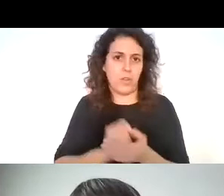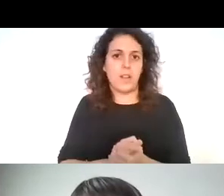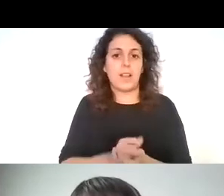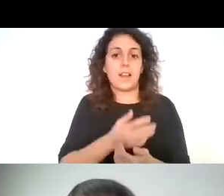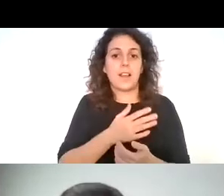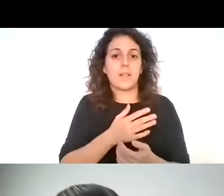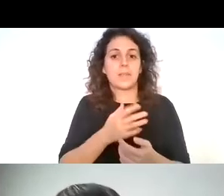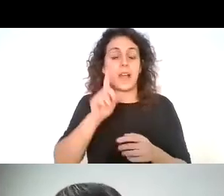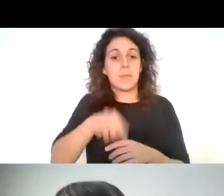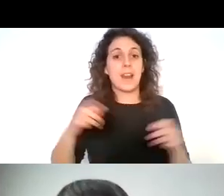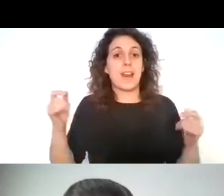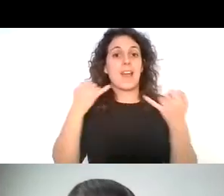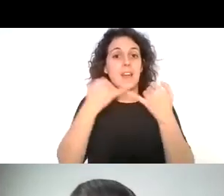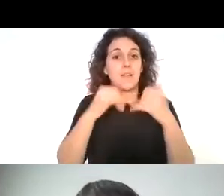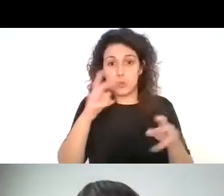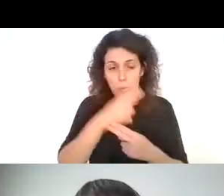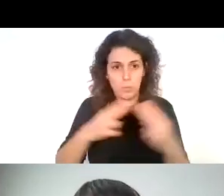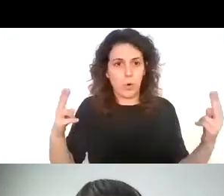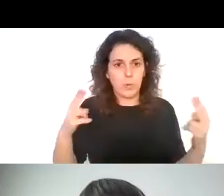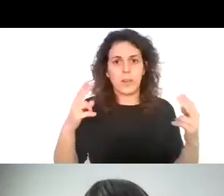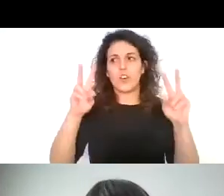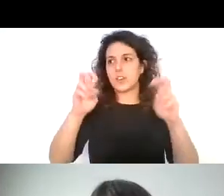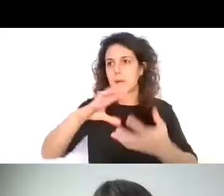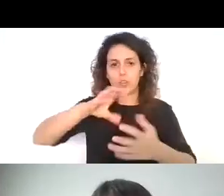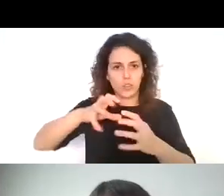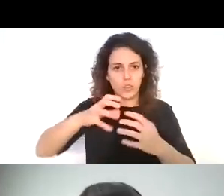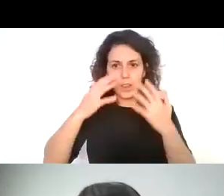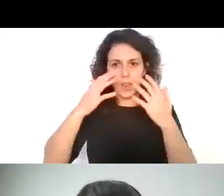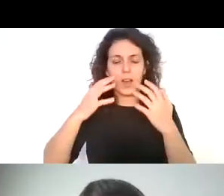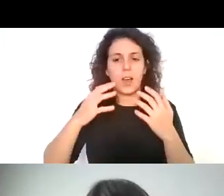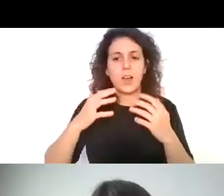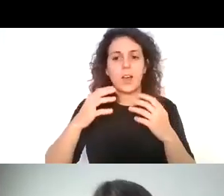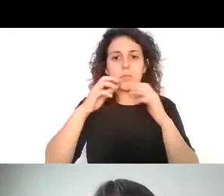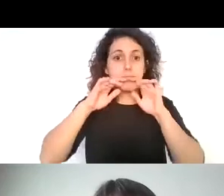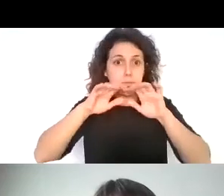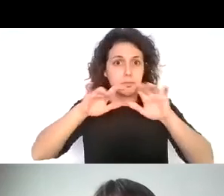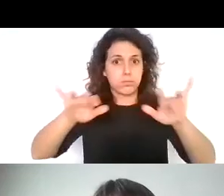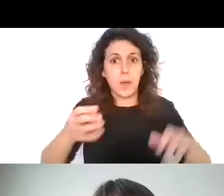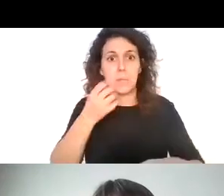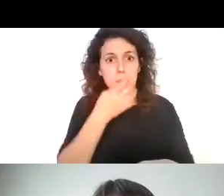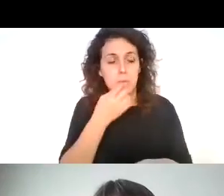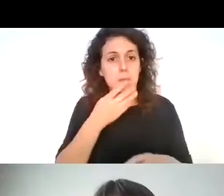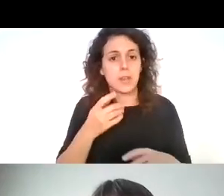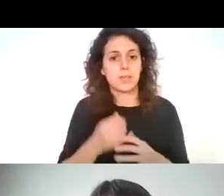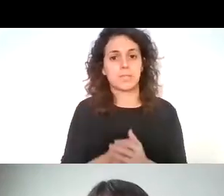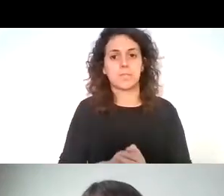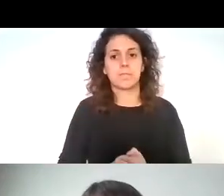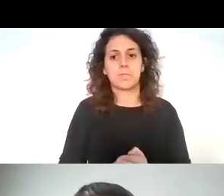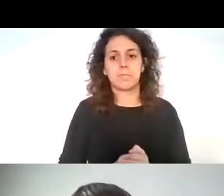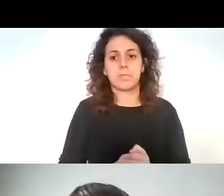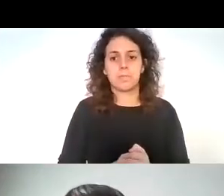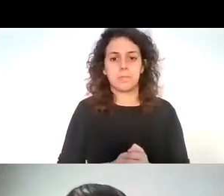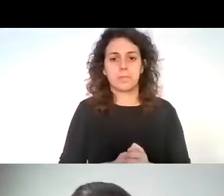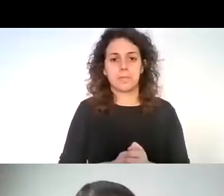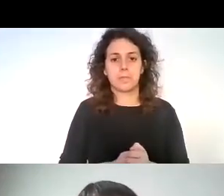acto público, también es más noticiable, a nivel pues, de promoción nos ha ido bien exponerlo, y luego